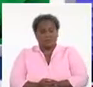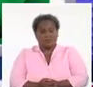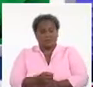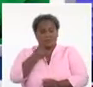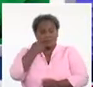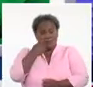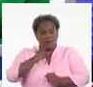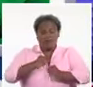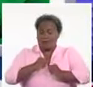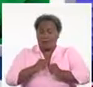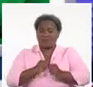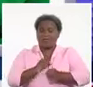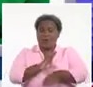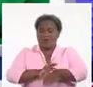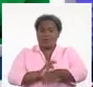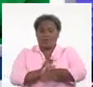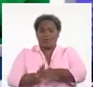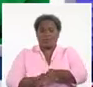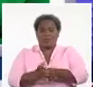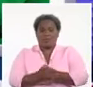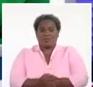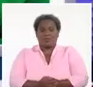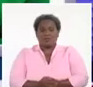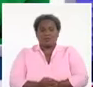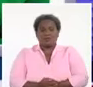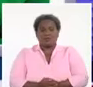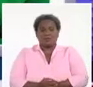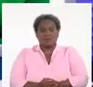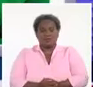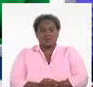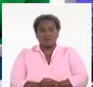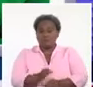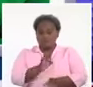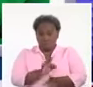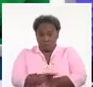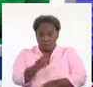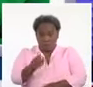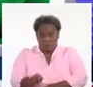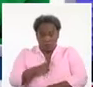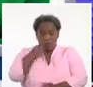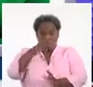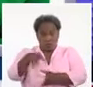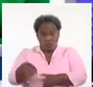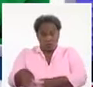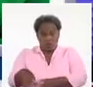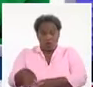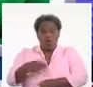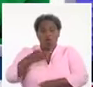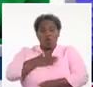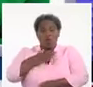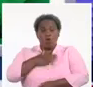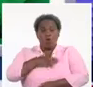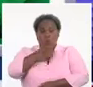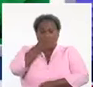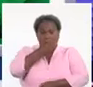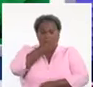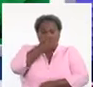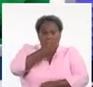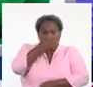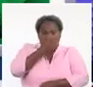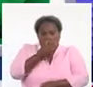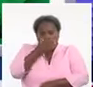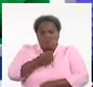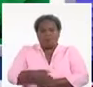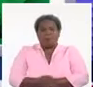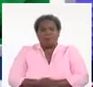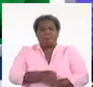agresivo en el cuadro clínico. Inicialmente este paciente con tos y secreción nasal. Fallece un paciente